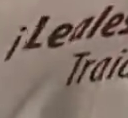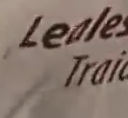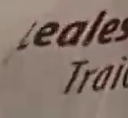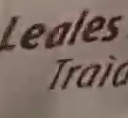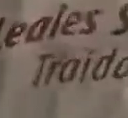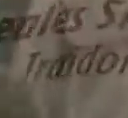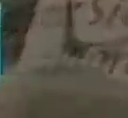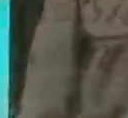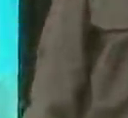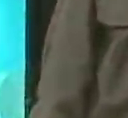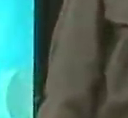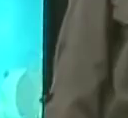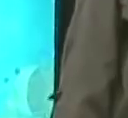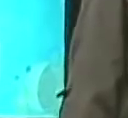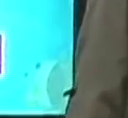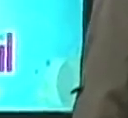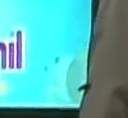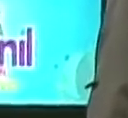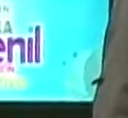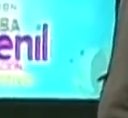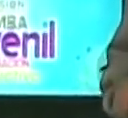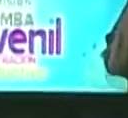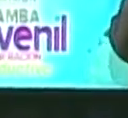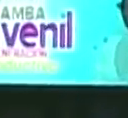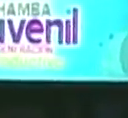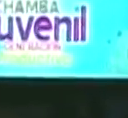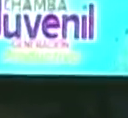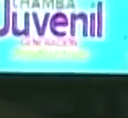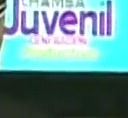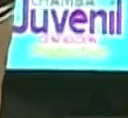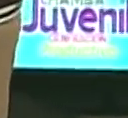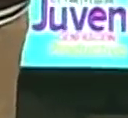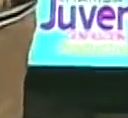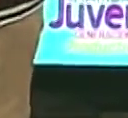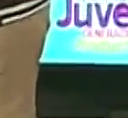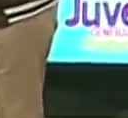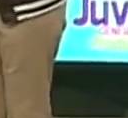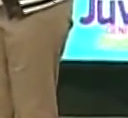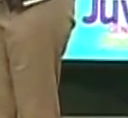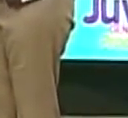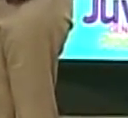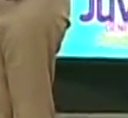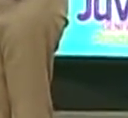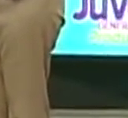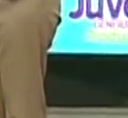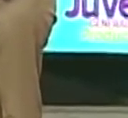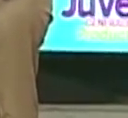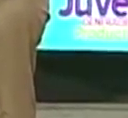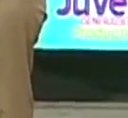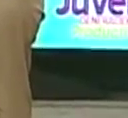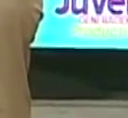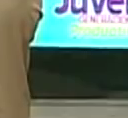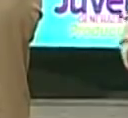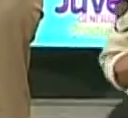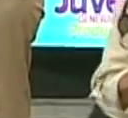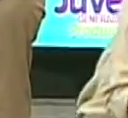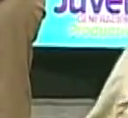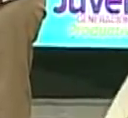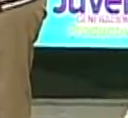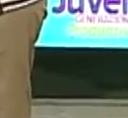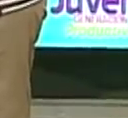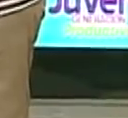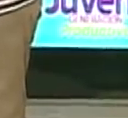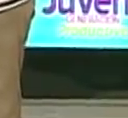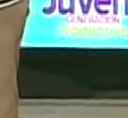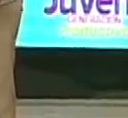Juvenil. También se entregó lo que es el proyecto para la ley constitucional de la gran misión Chamba